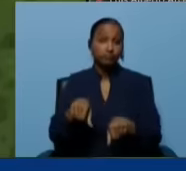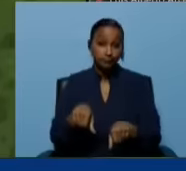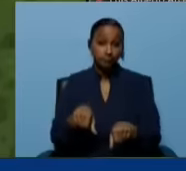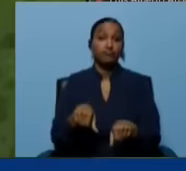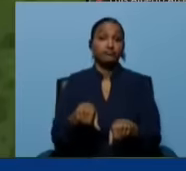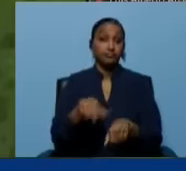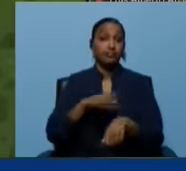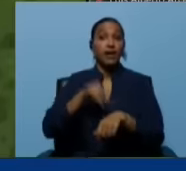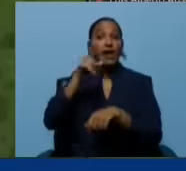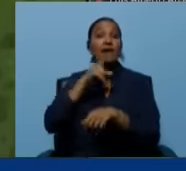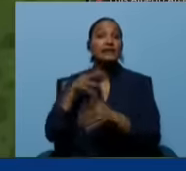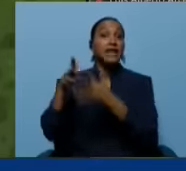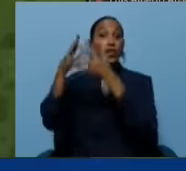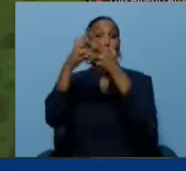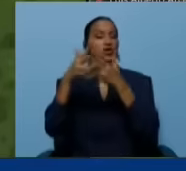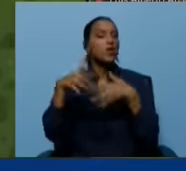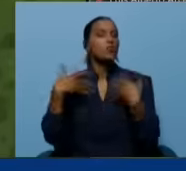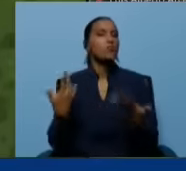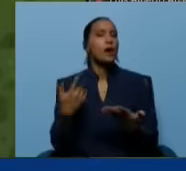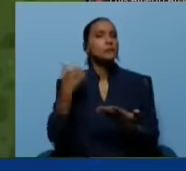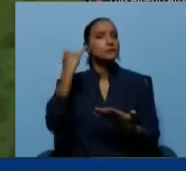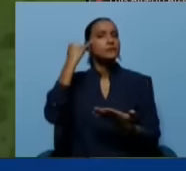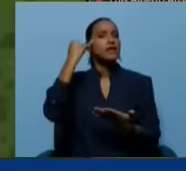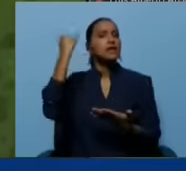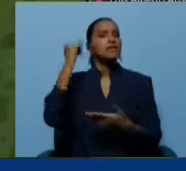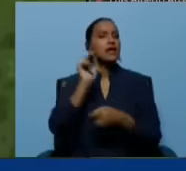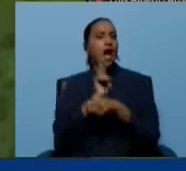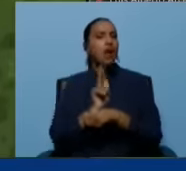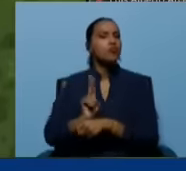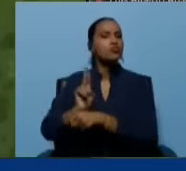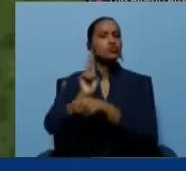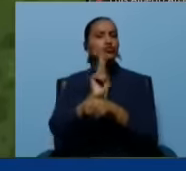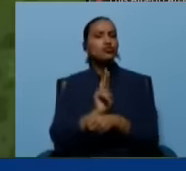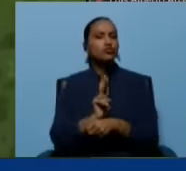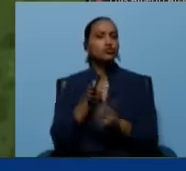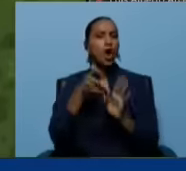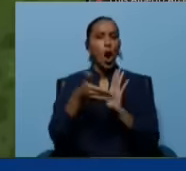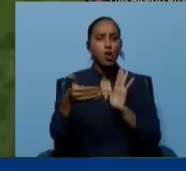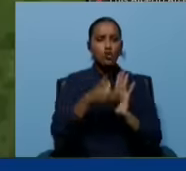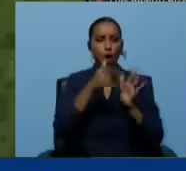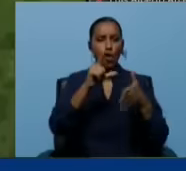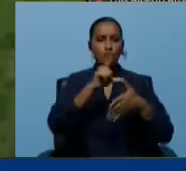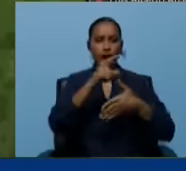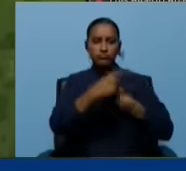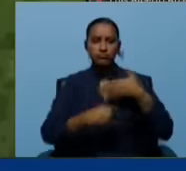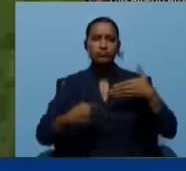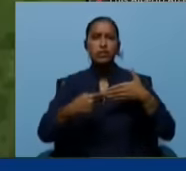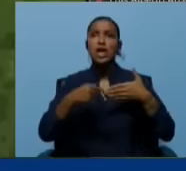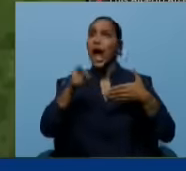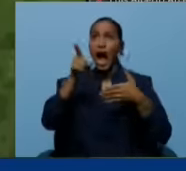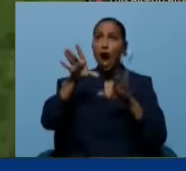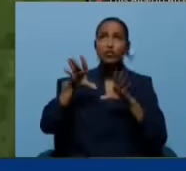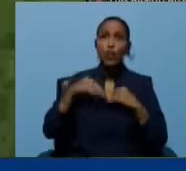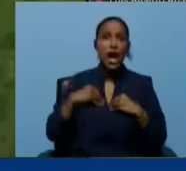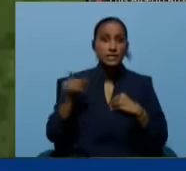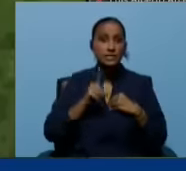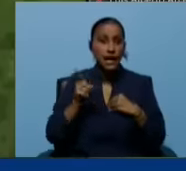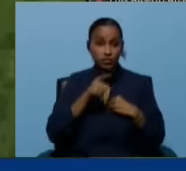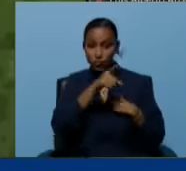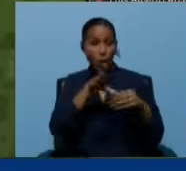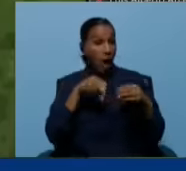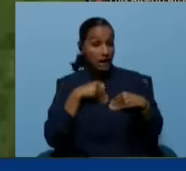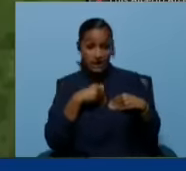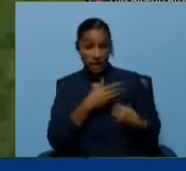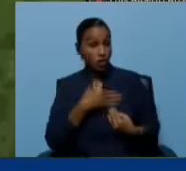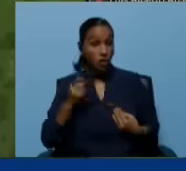Unidos utiliza como principal arma contra las naciones que no se someten a sus designios. Corresponde a todos